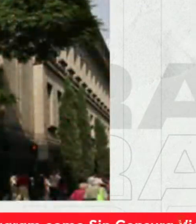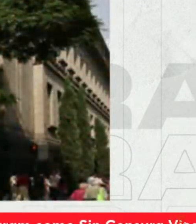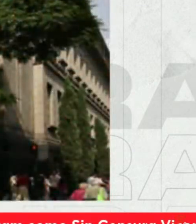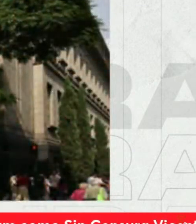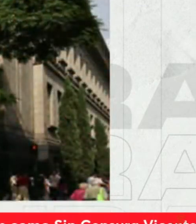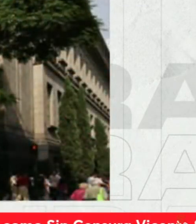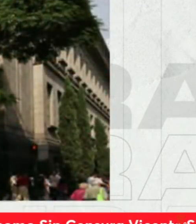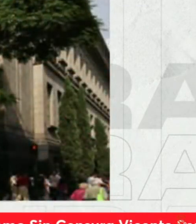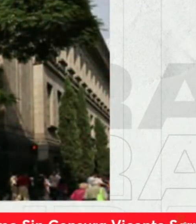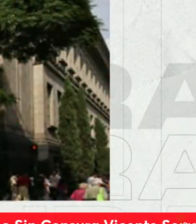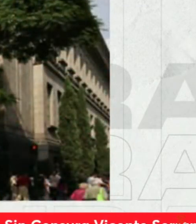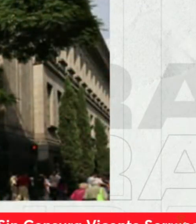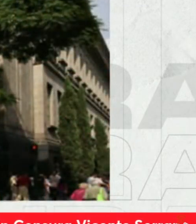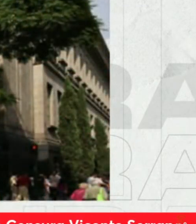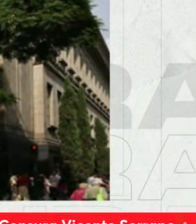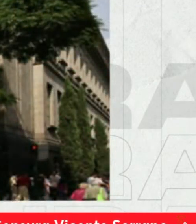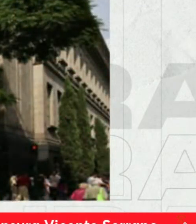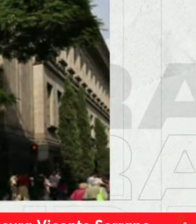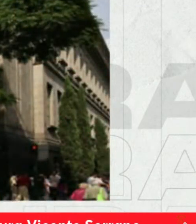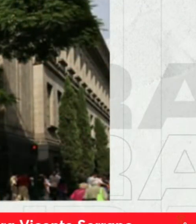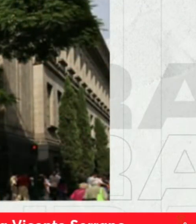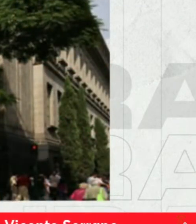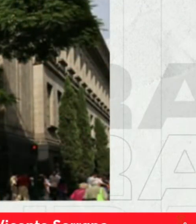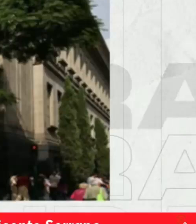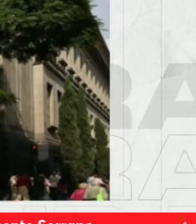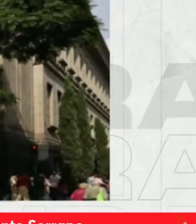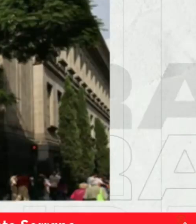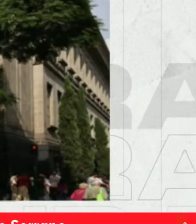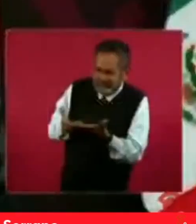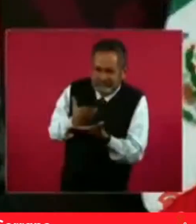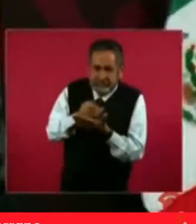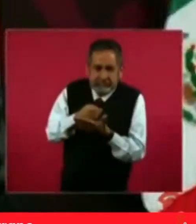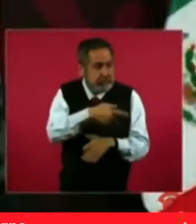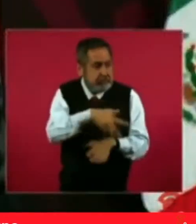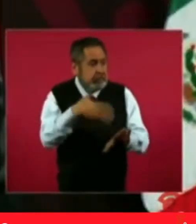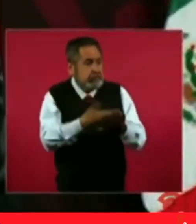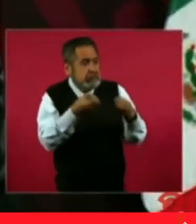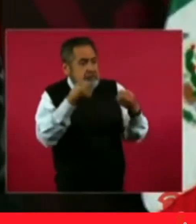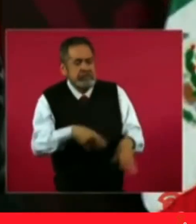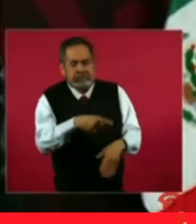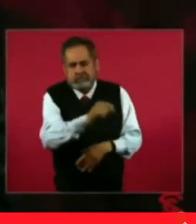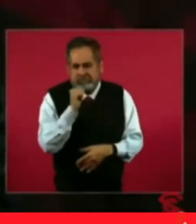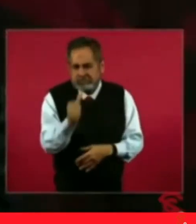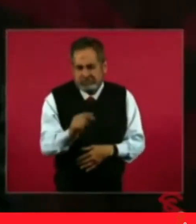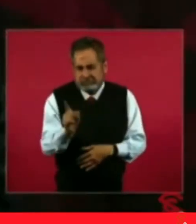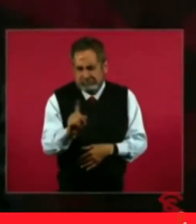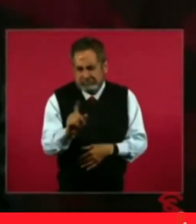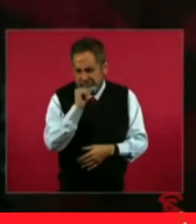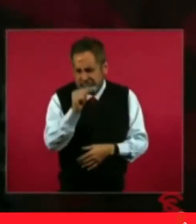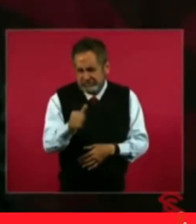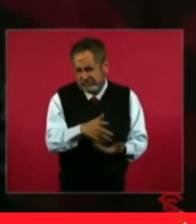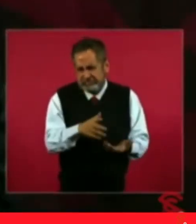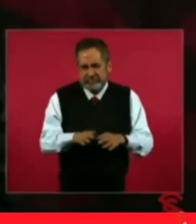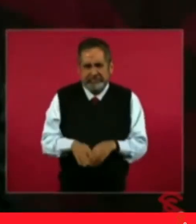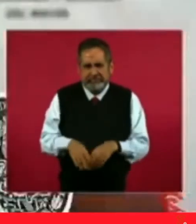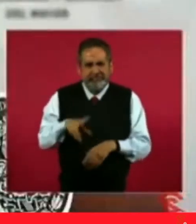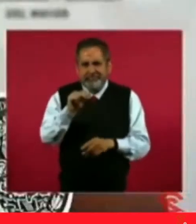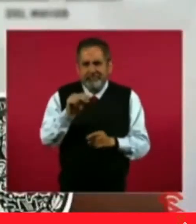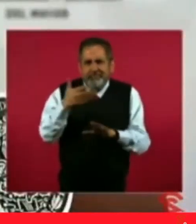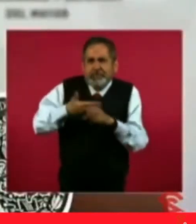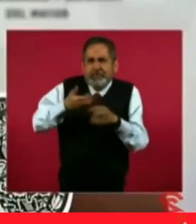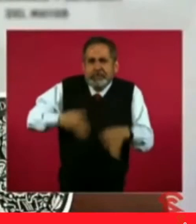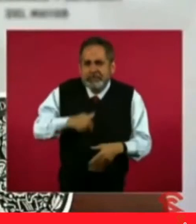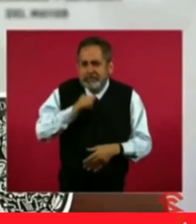¿qué consiste la reforma y cómo no afecta a los trabajadores? ¿Cómo no les afecta a